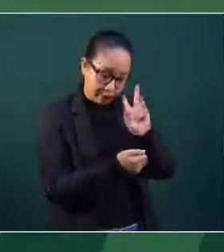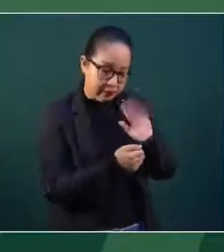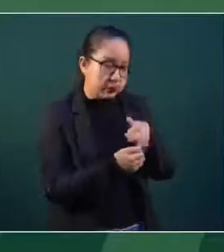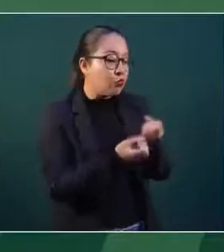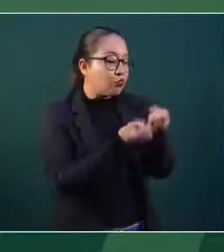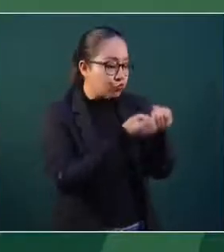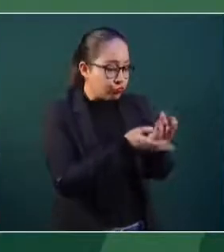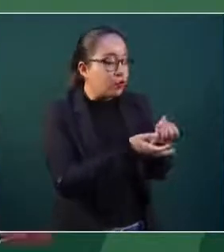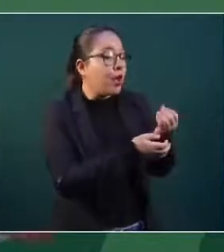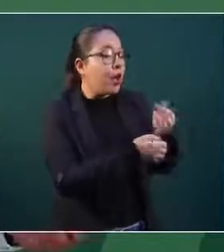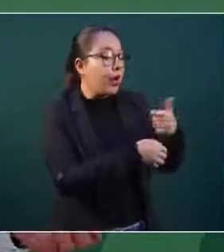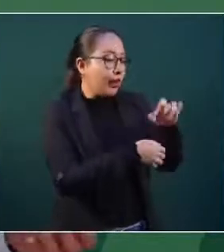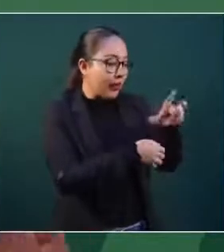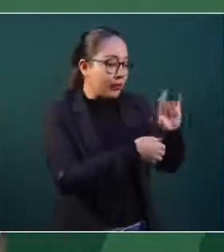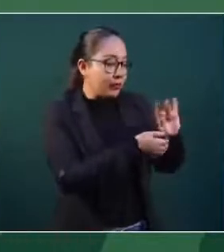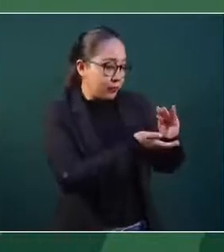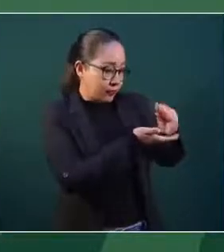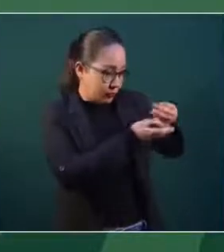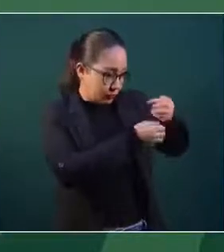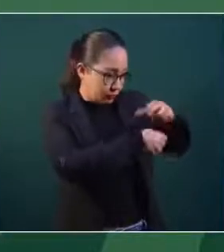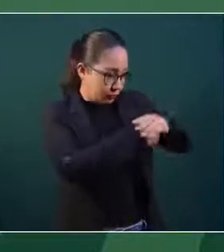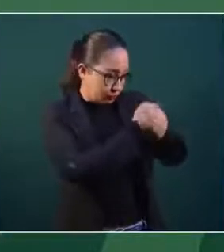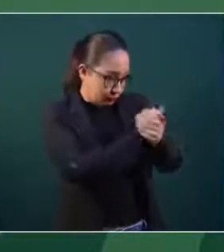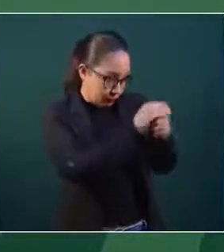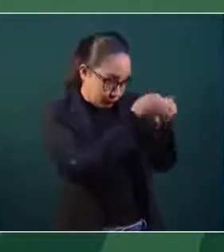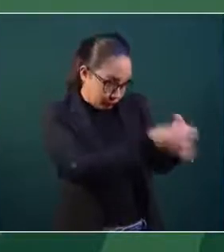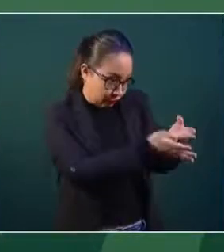te voy a poner tu gel.